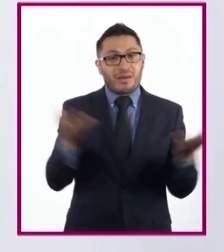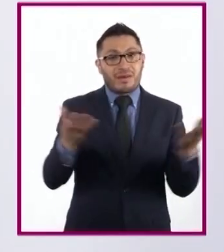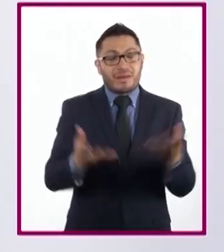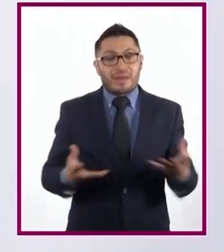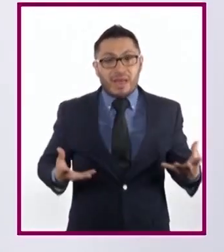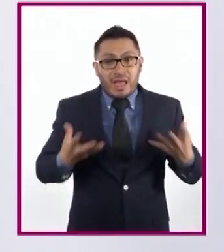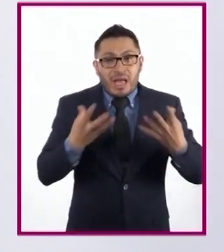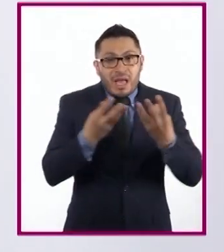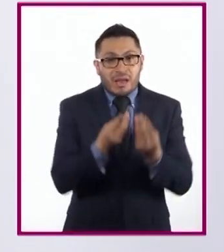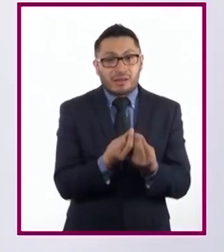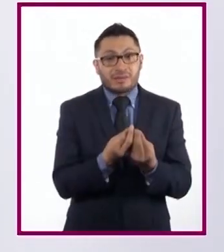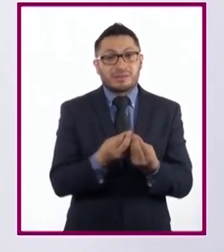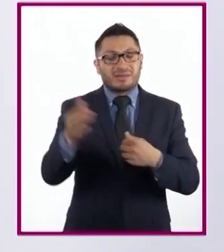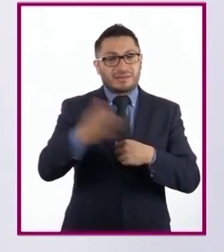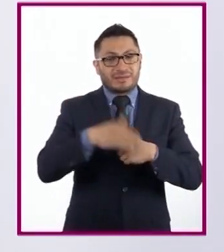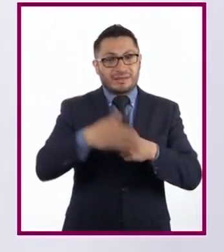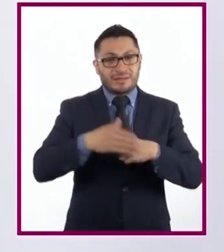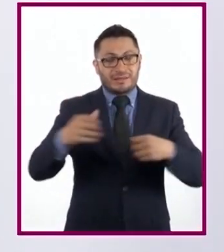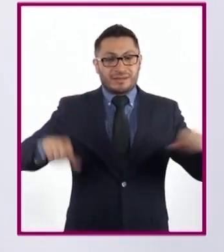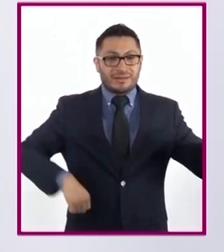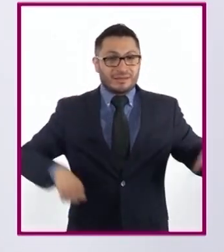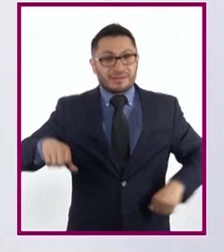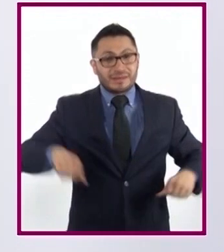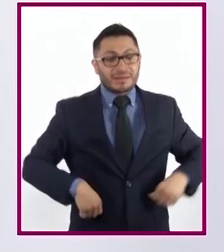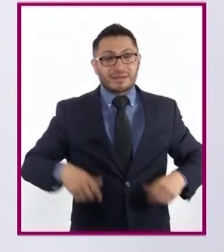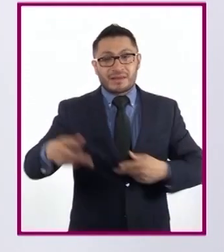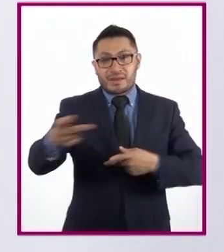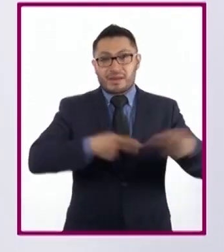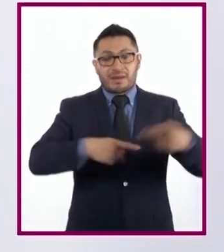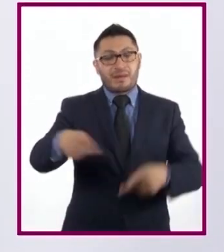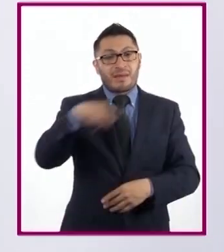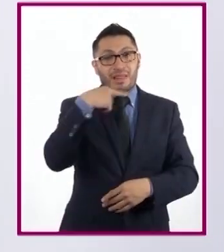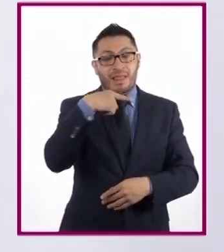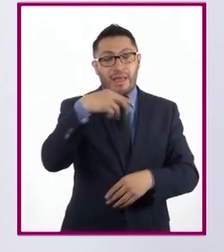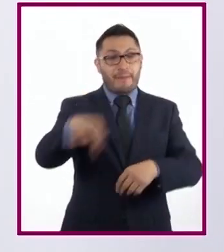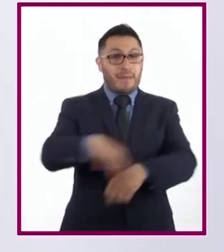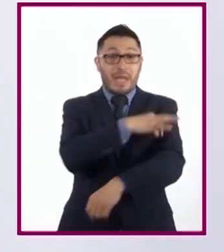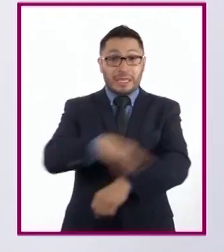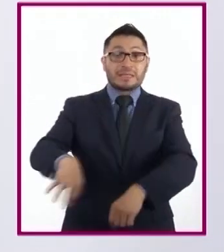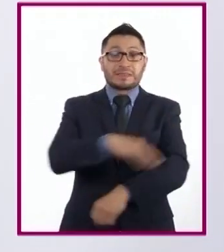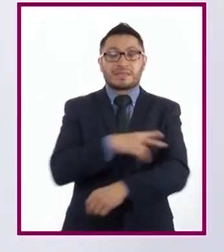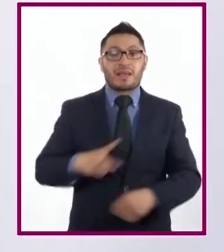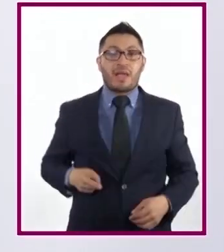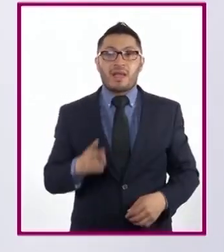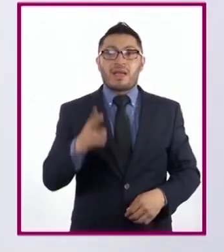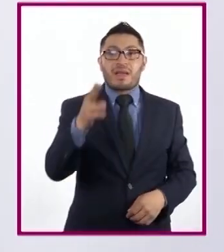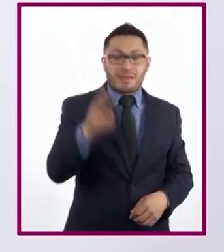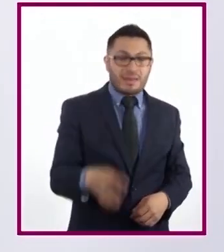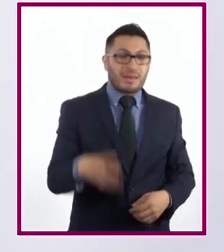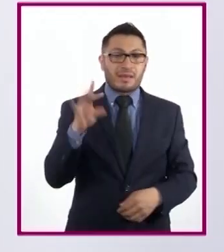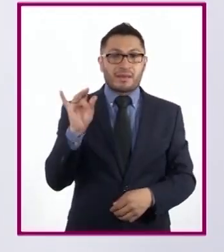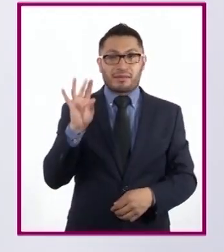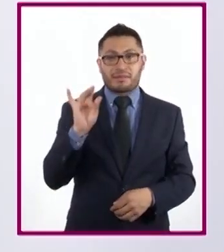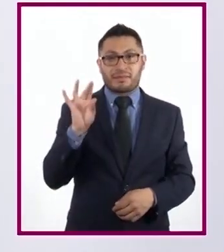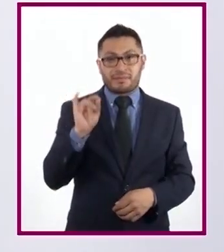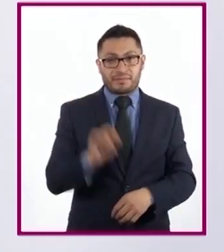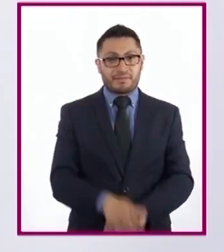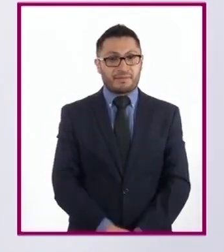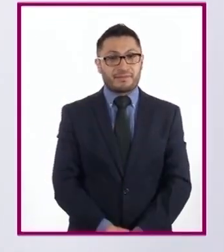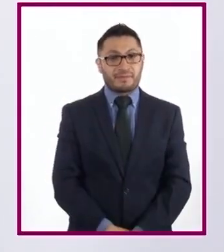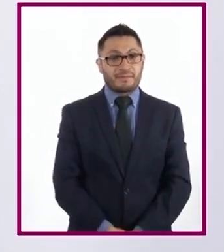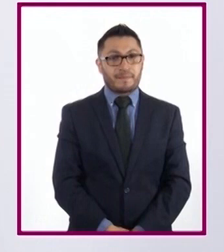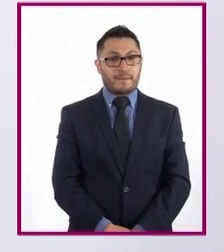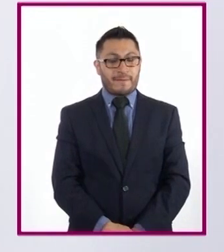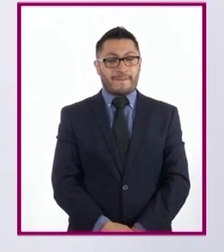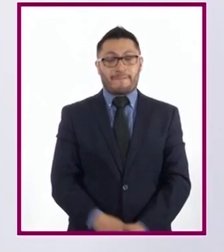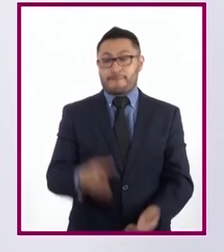en conjunto la siguiente actividad. Preparen lápiz, regla, tijeras y pegamento. En